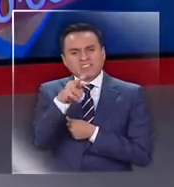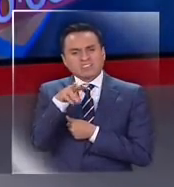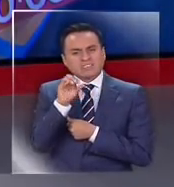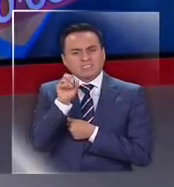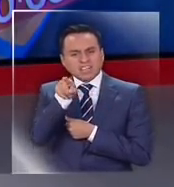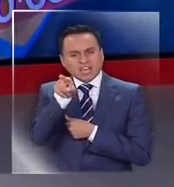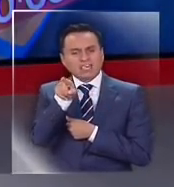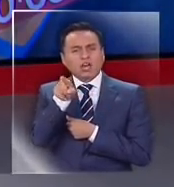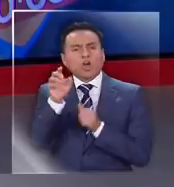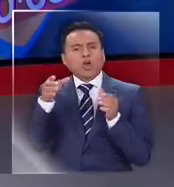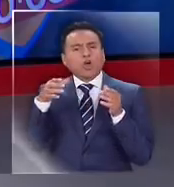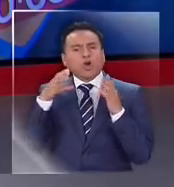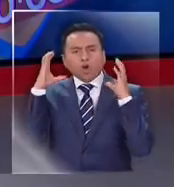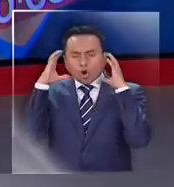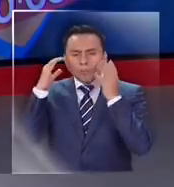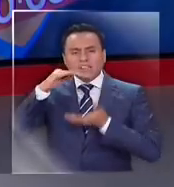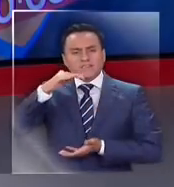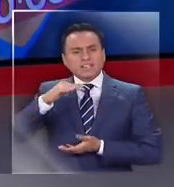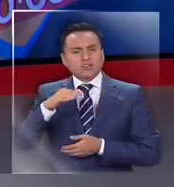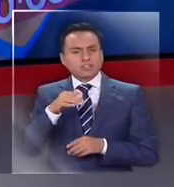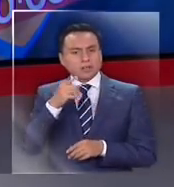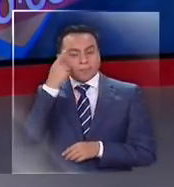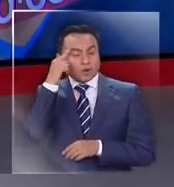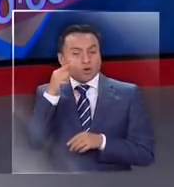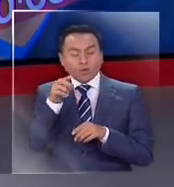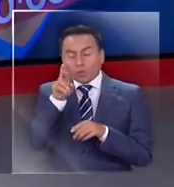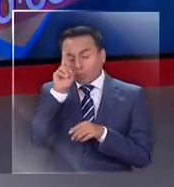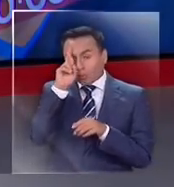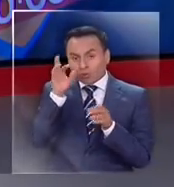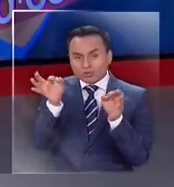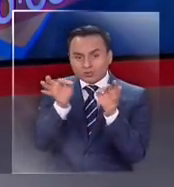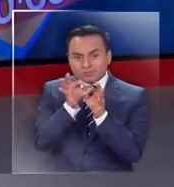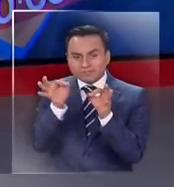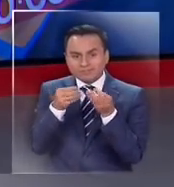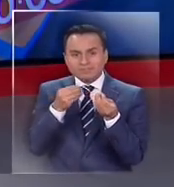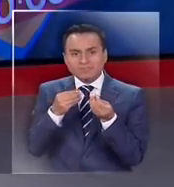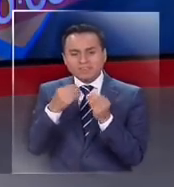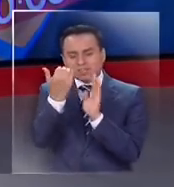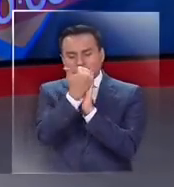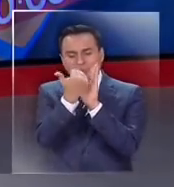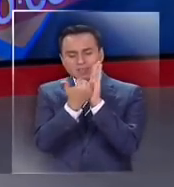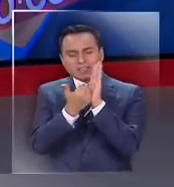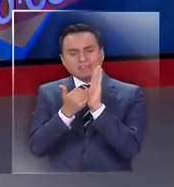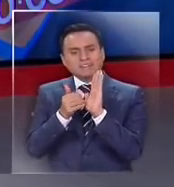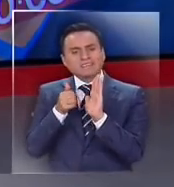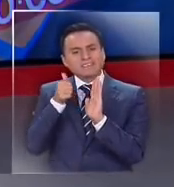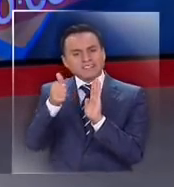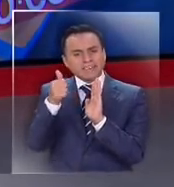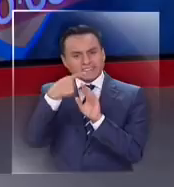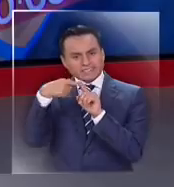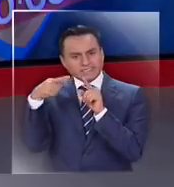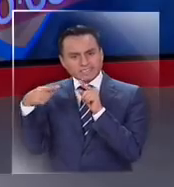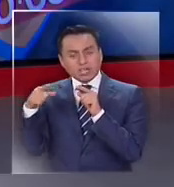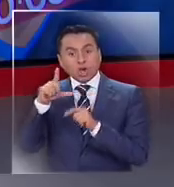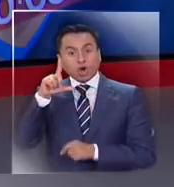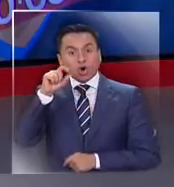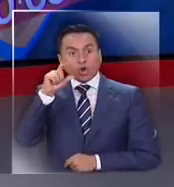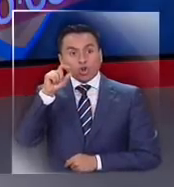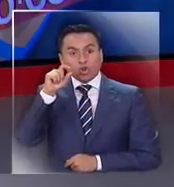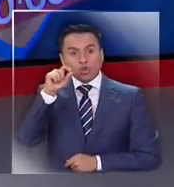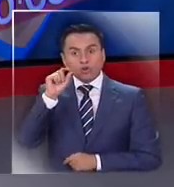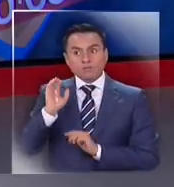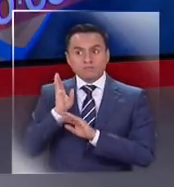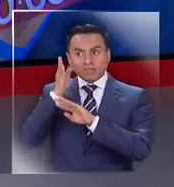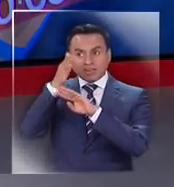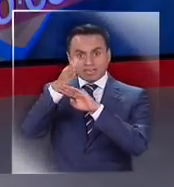Copa Libertadores. Y hay un hecho curioso. En la nómina de los dirigentes de Colo-Colo, en este